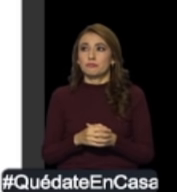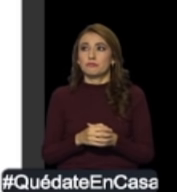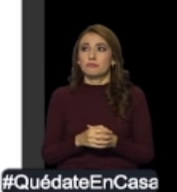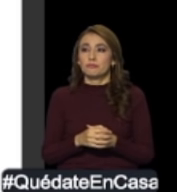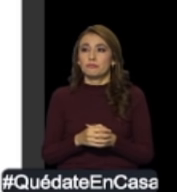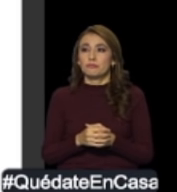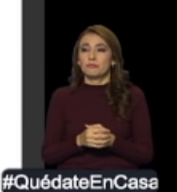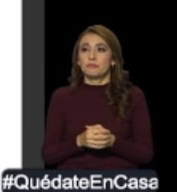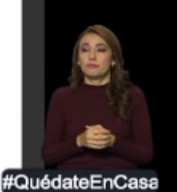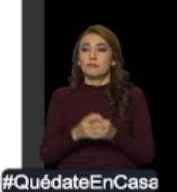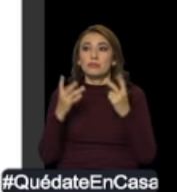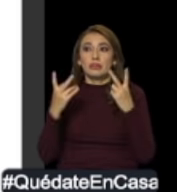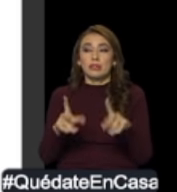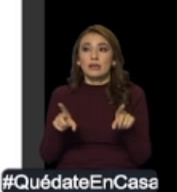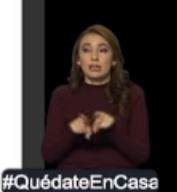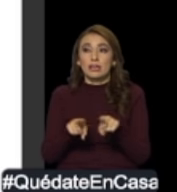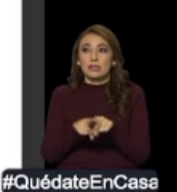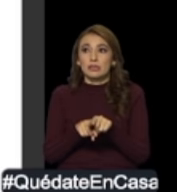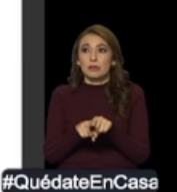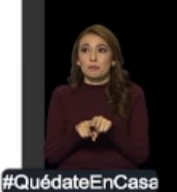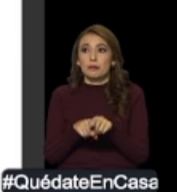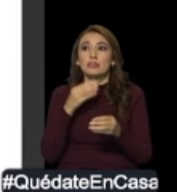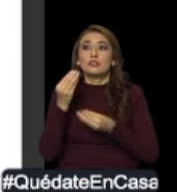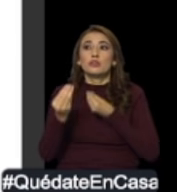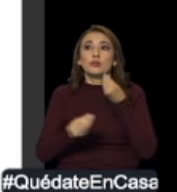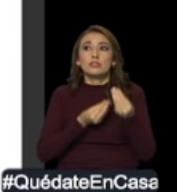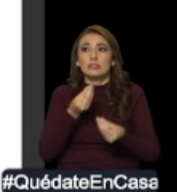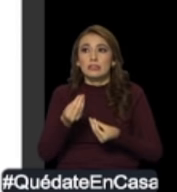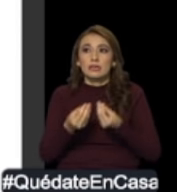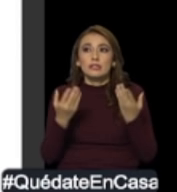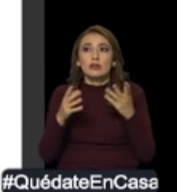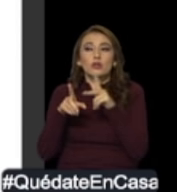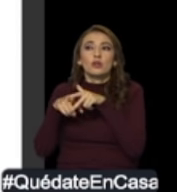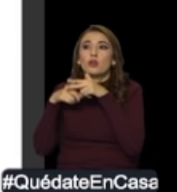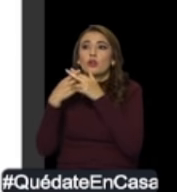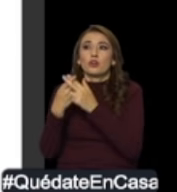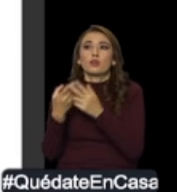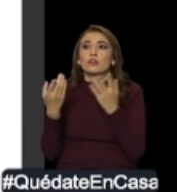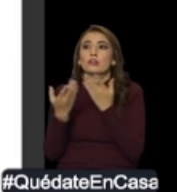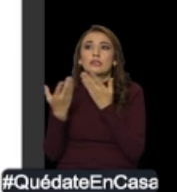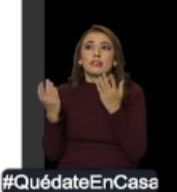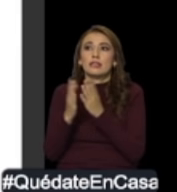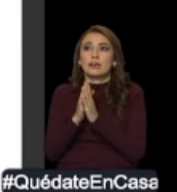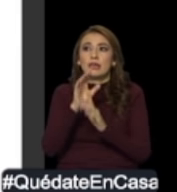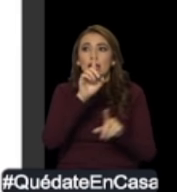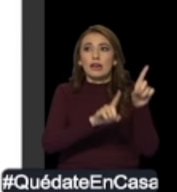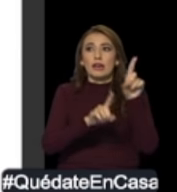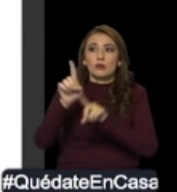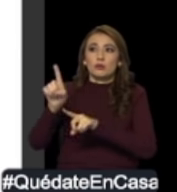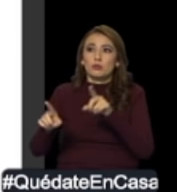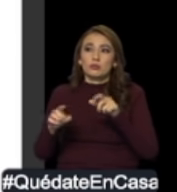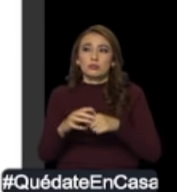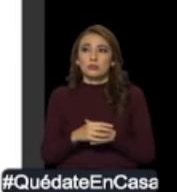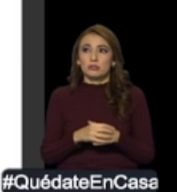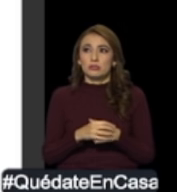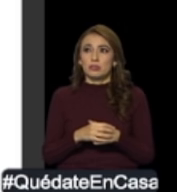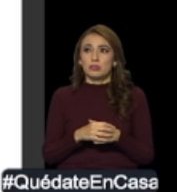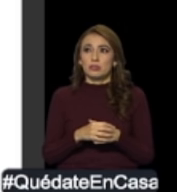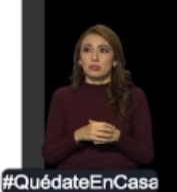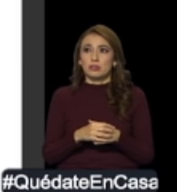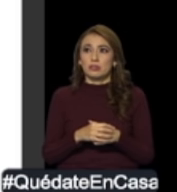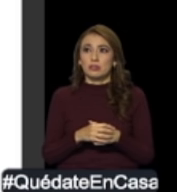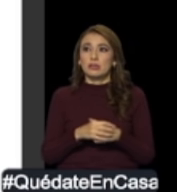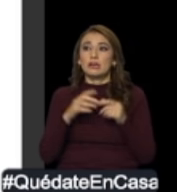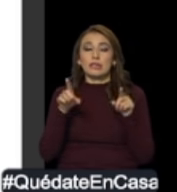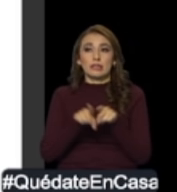Luego tienen ustedes la procedencia, el caso de COVID por nacionalidad, como se ha dicho, y como